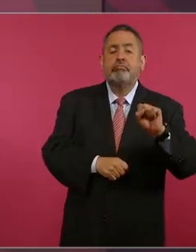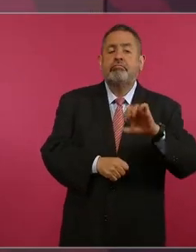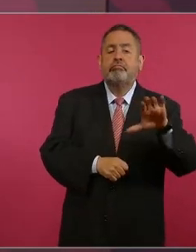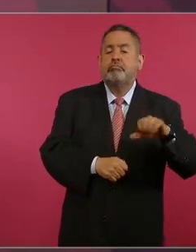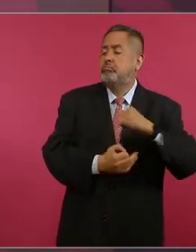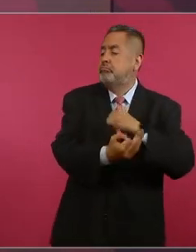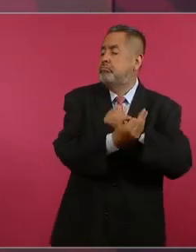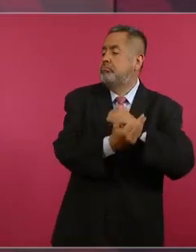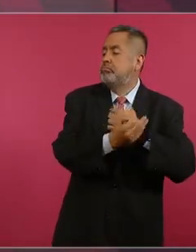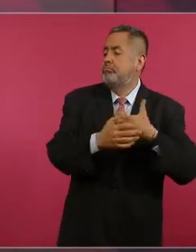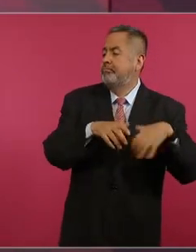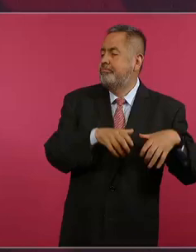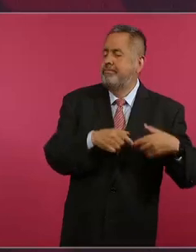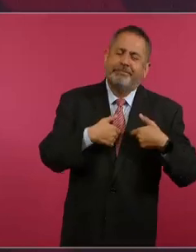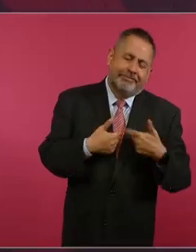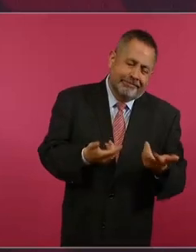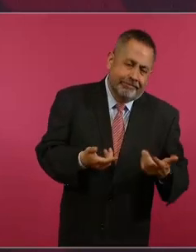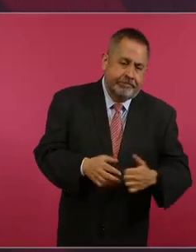todos los